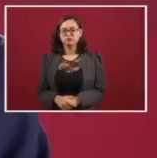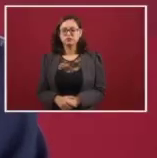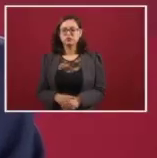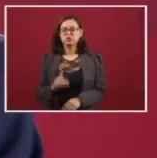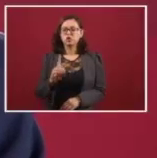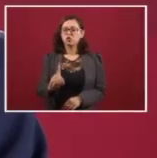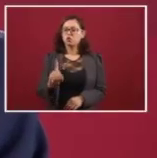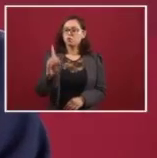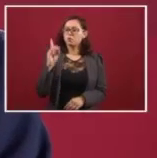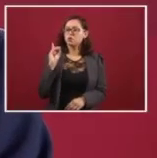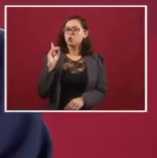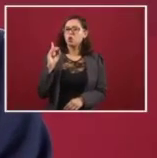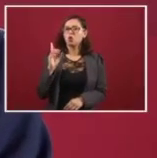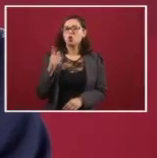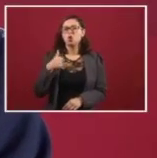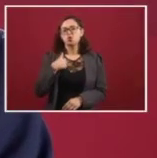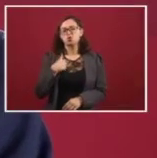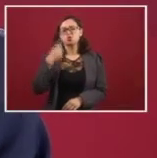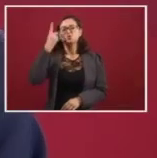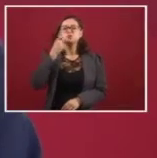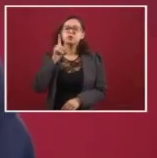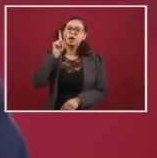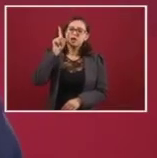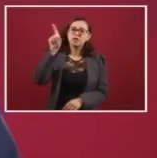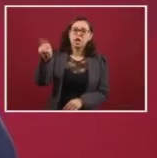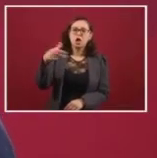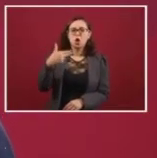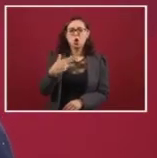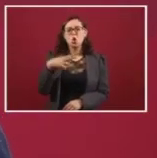dormí en Huejutla.